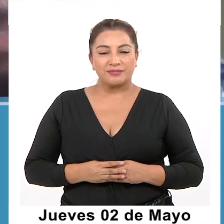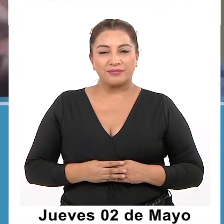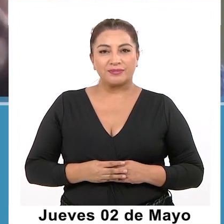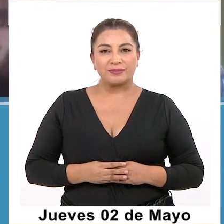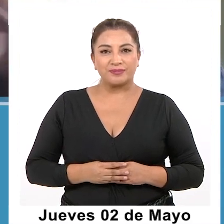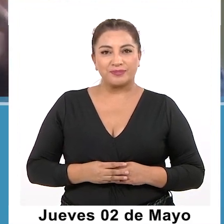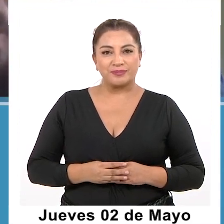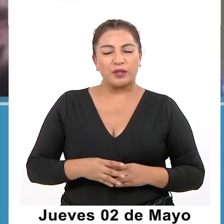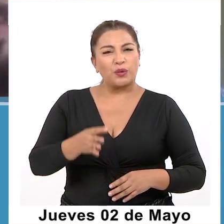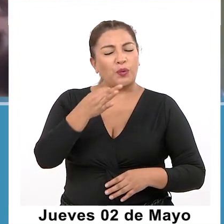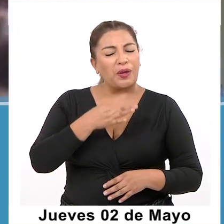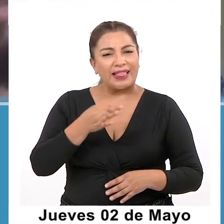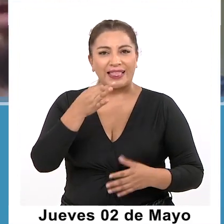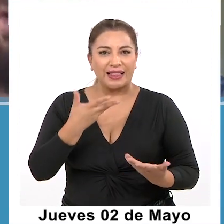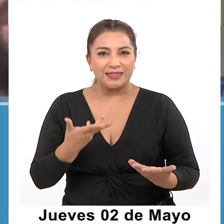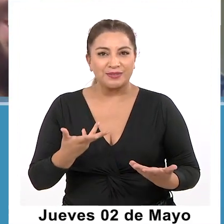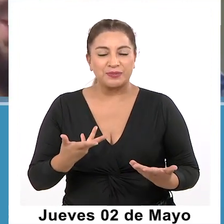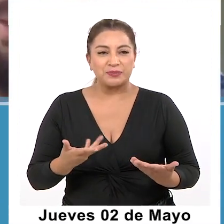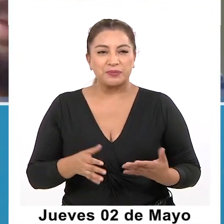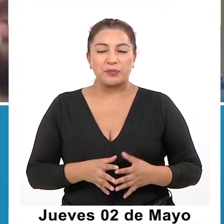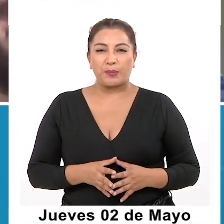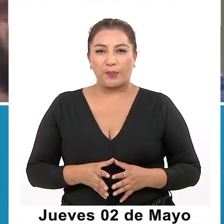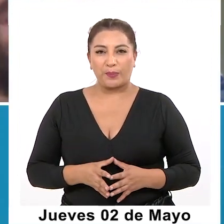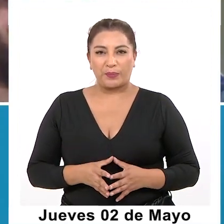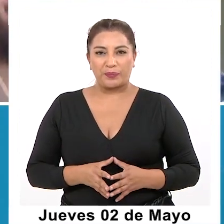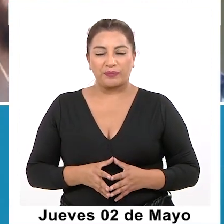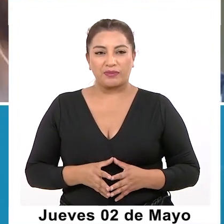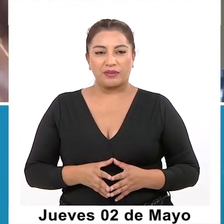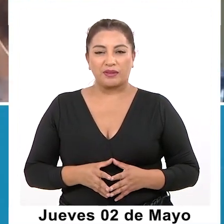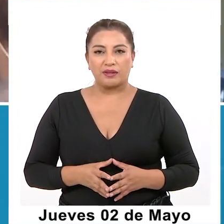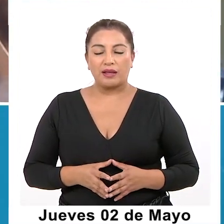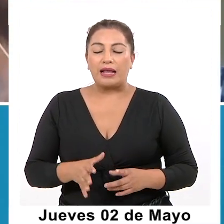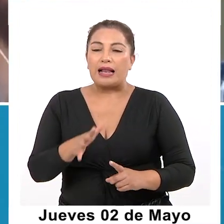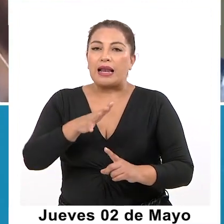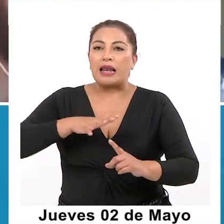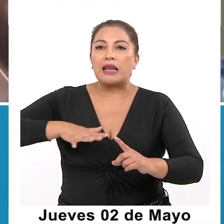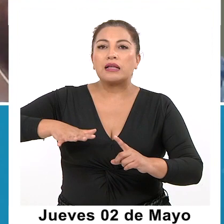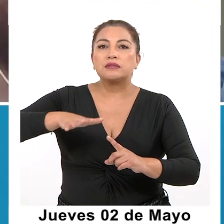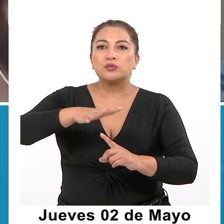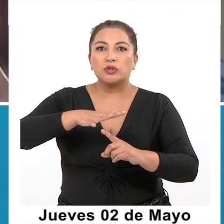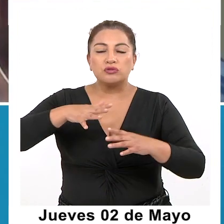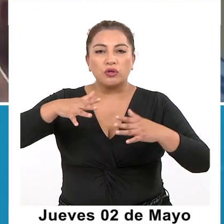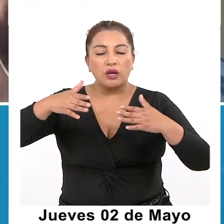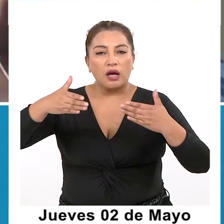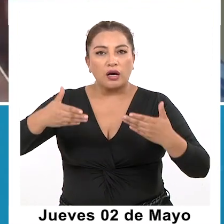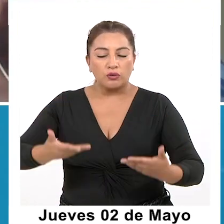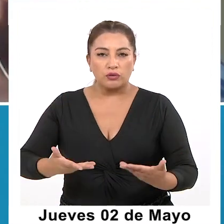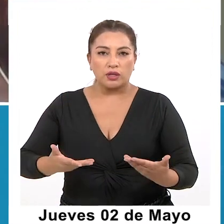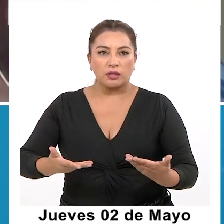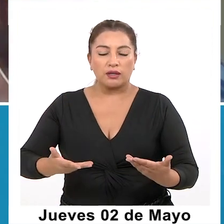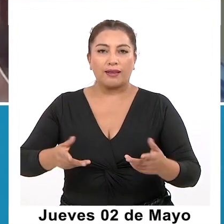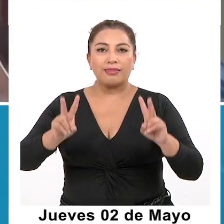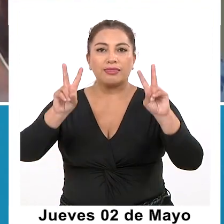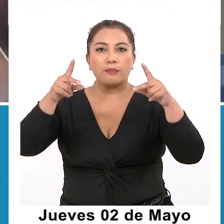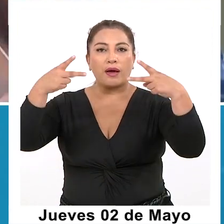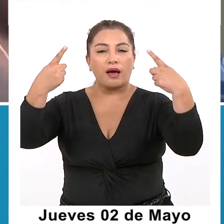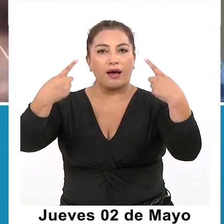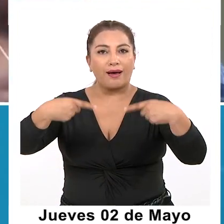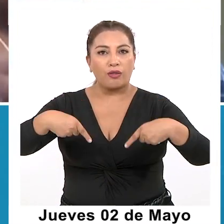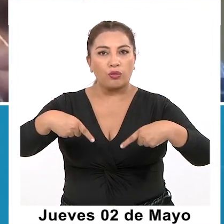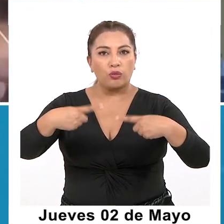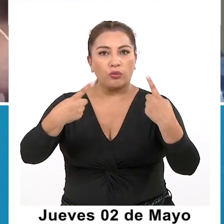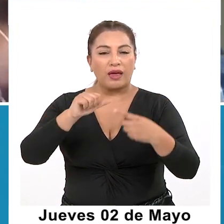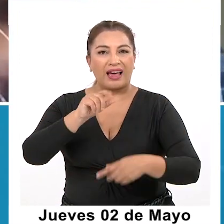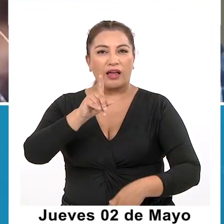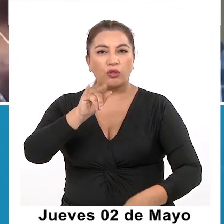eh cuéntanos cuéntanos un poco eh Cómo está la situación en este minuto en este minuto de aduanas en que vemos